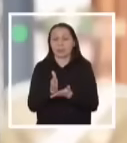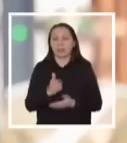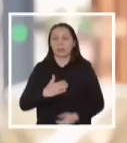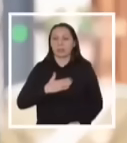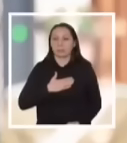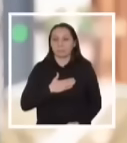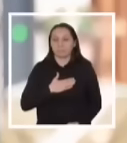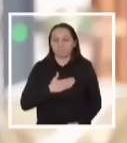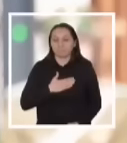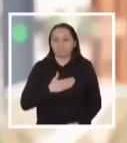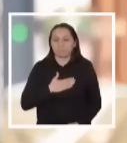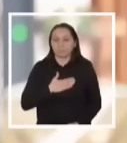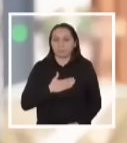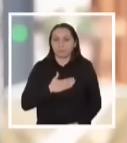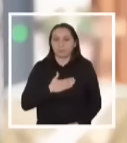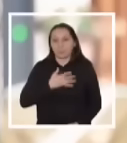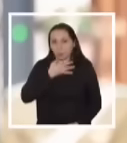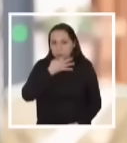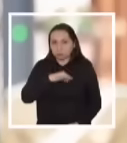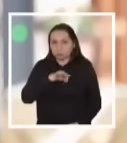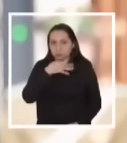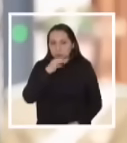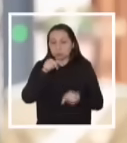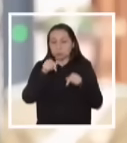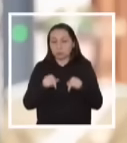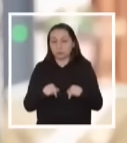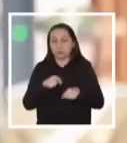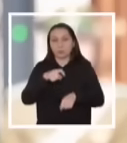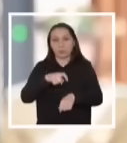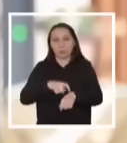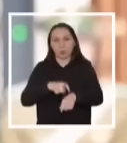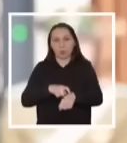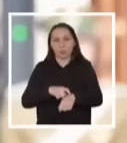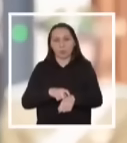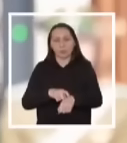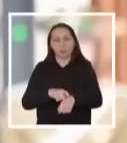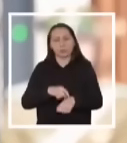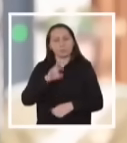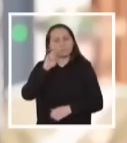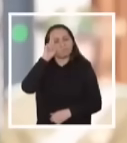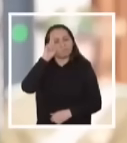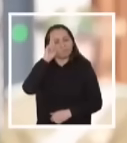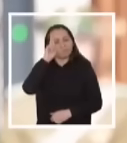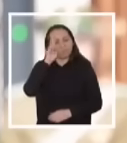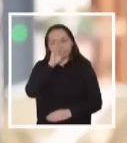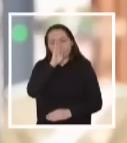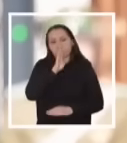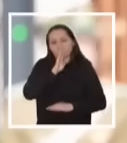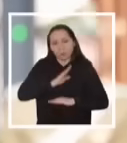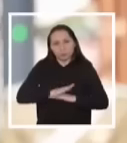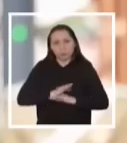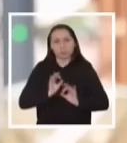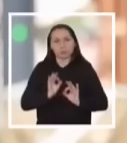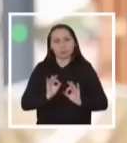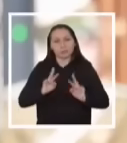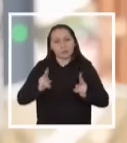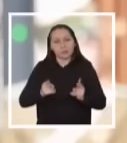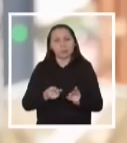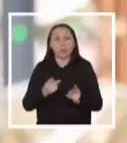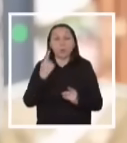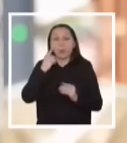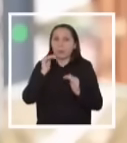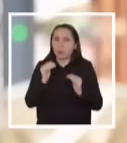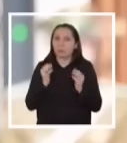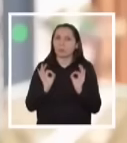legalidad. Es lo que se hizo ahora, porque si no es feo, digamos. Entonces retira el decreto. Pero resulta que, como está en contrarreloj,